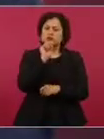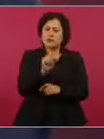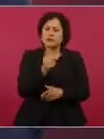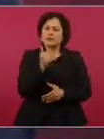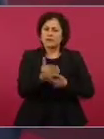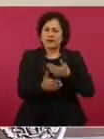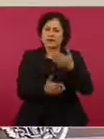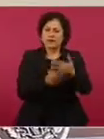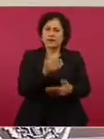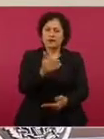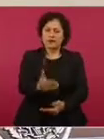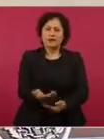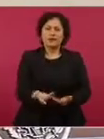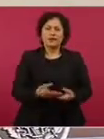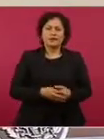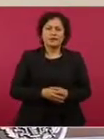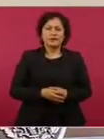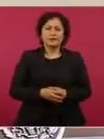Ya se